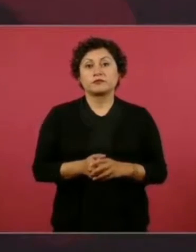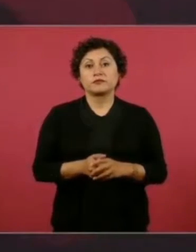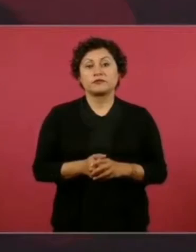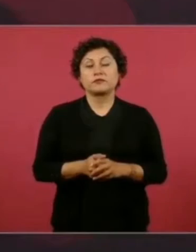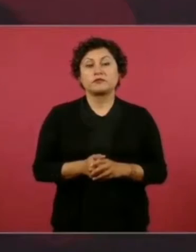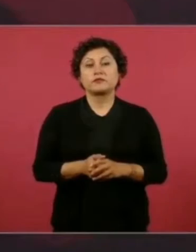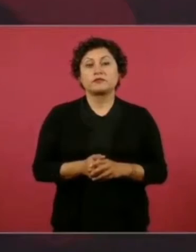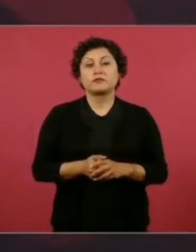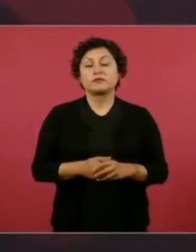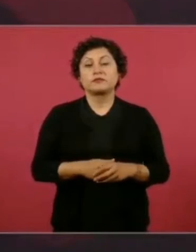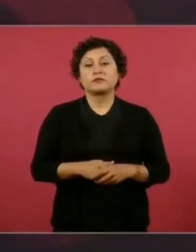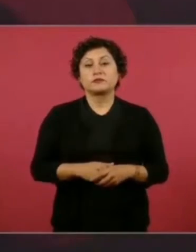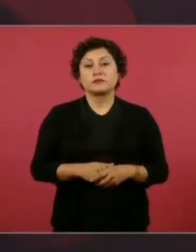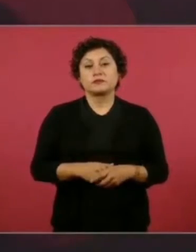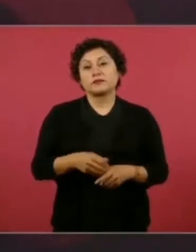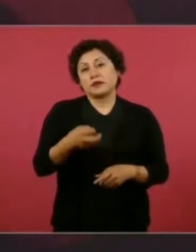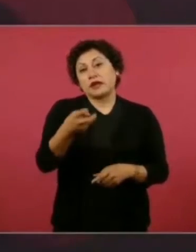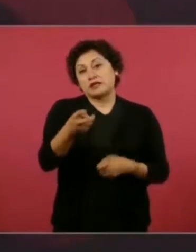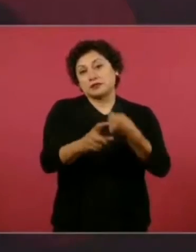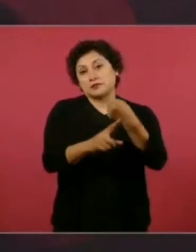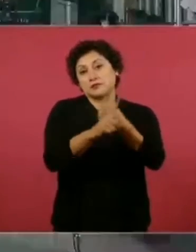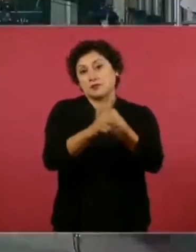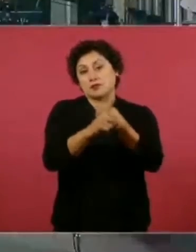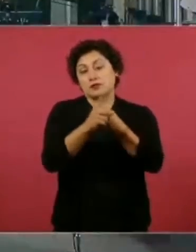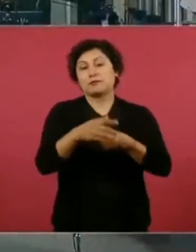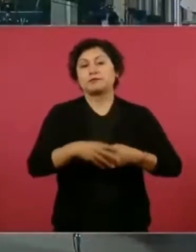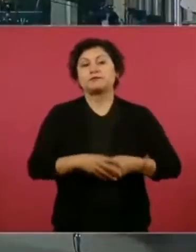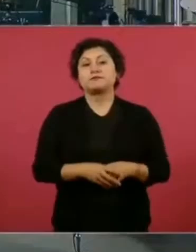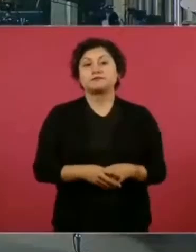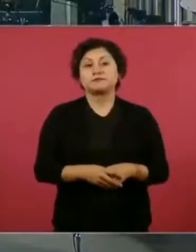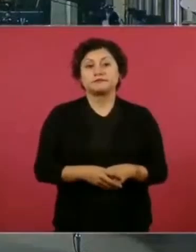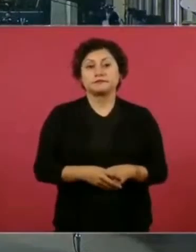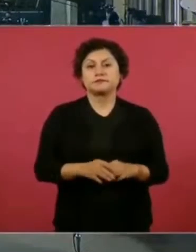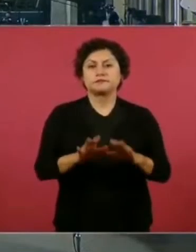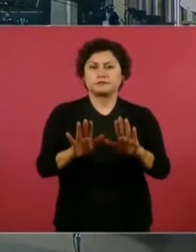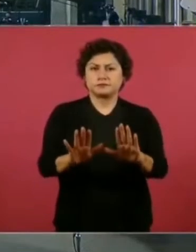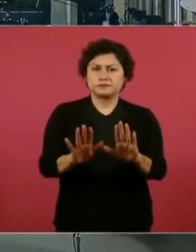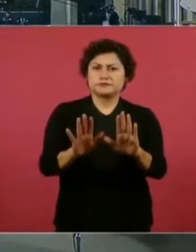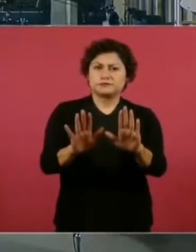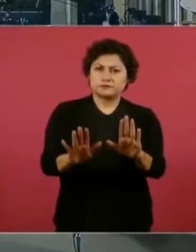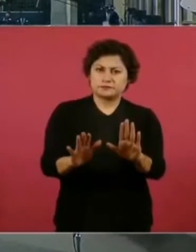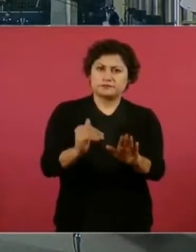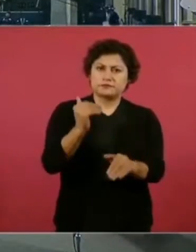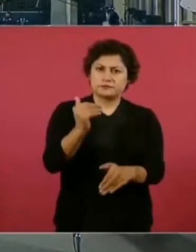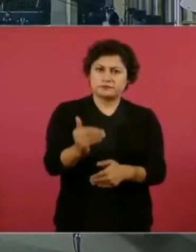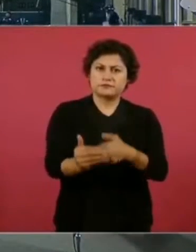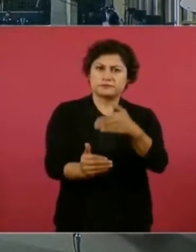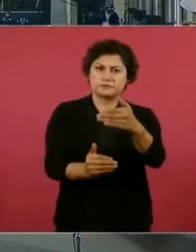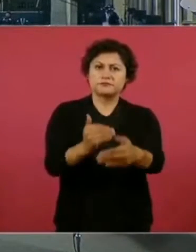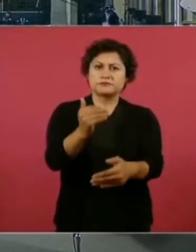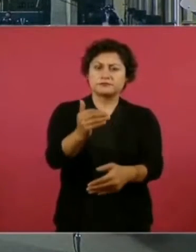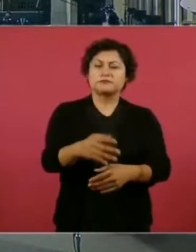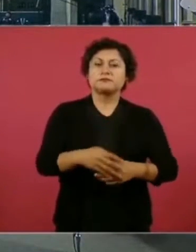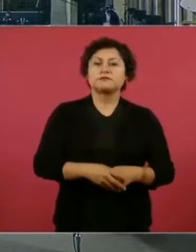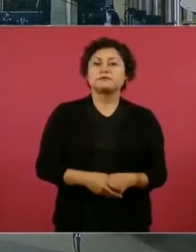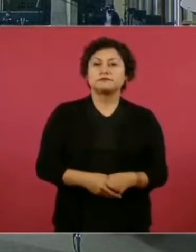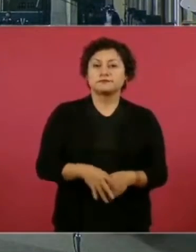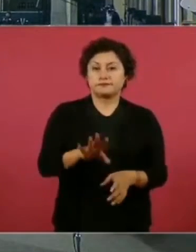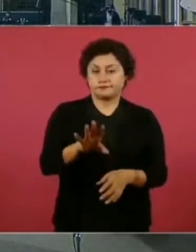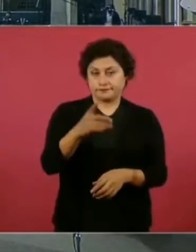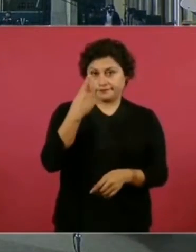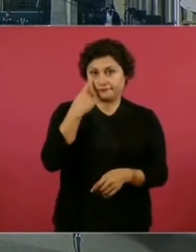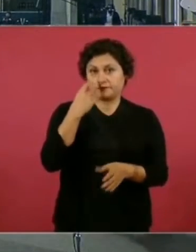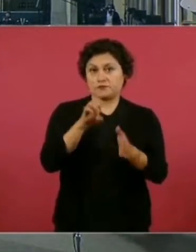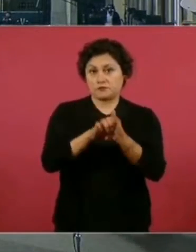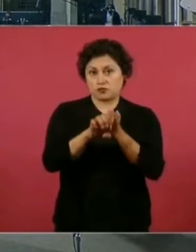esa confrontación. ¿Y en Chiapas, presidente, también? Sí, vamos por partes. O sea, en el caso de